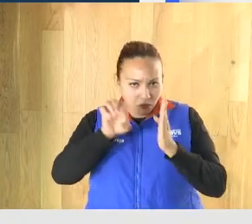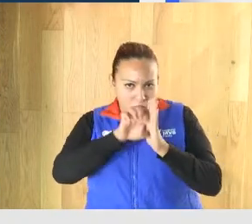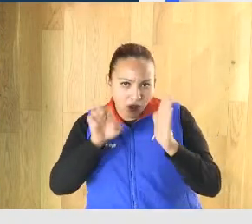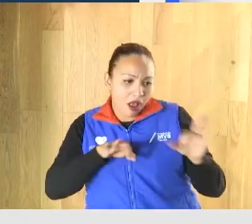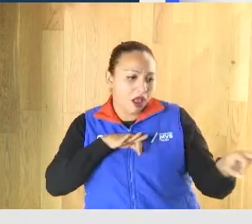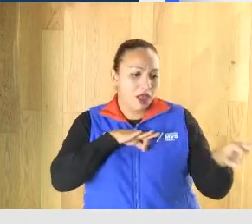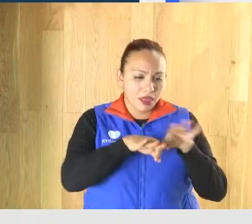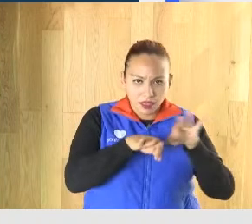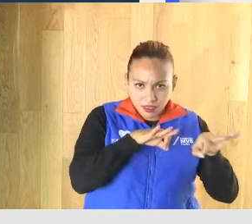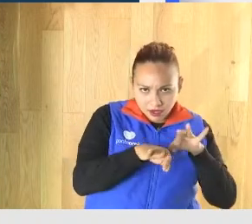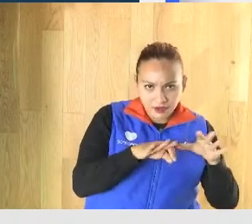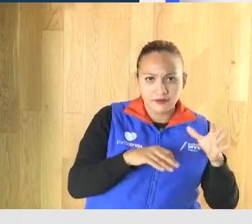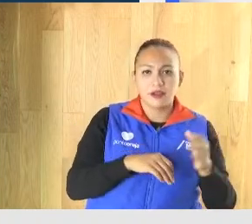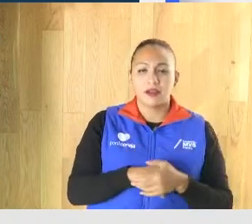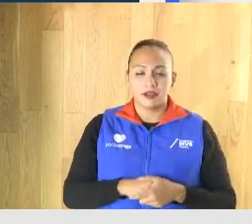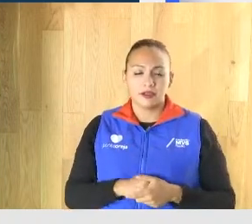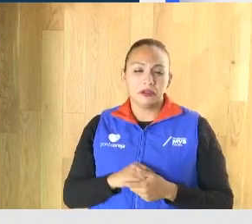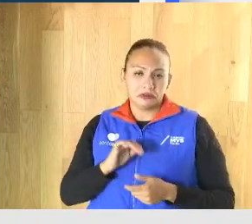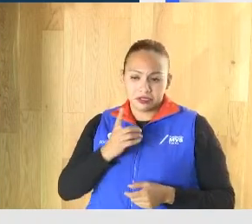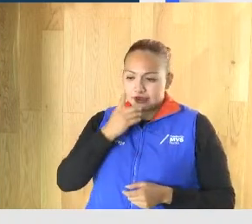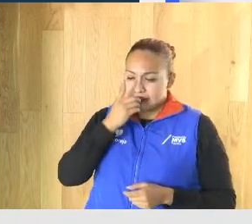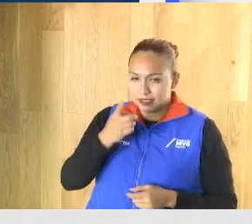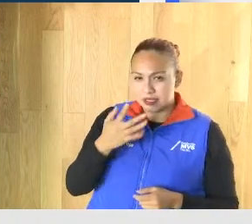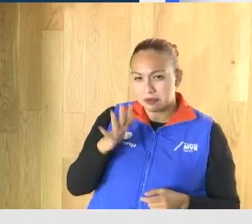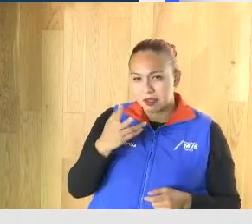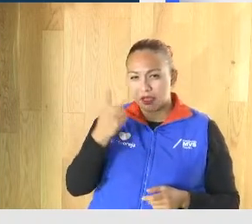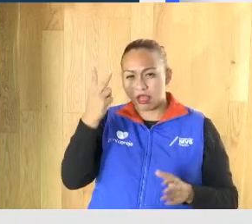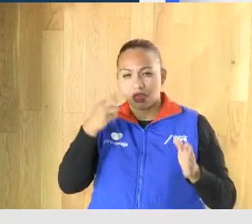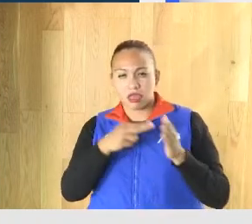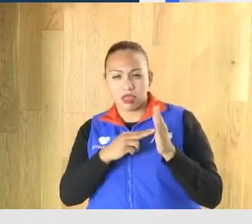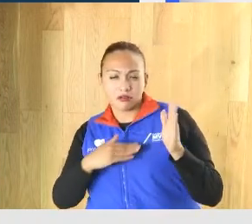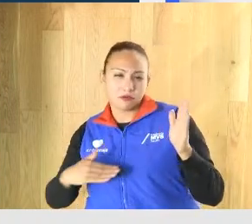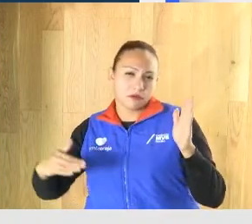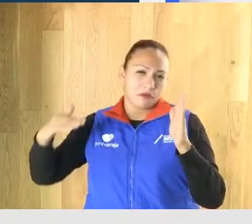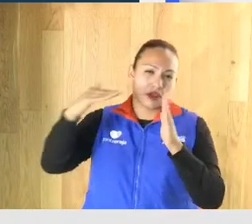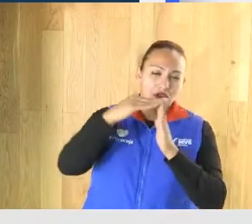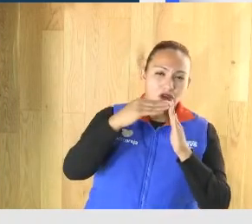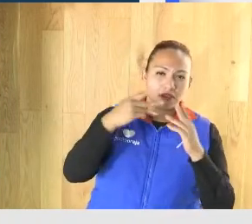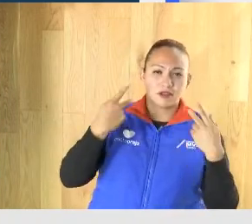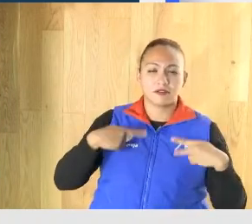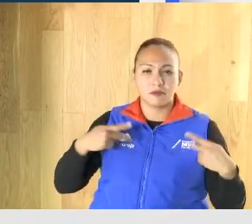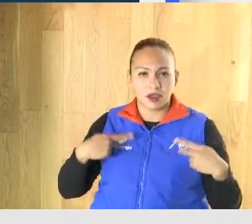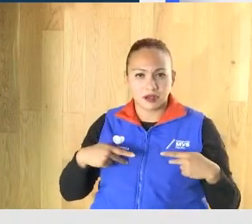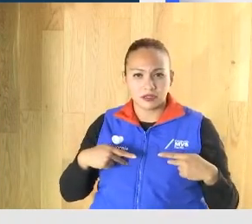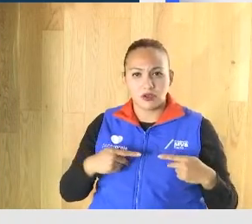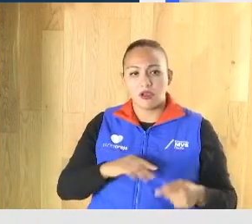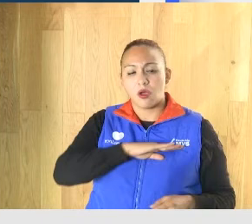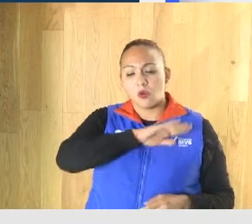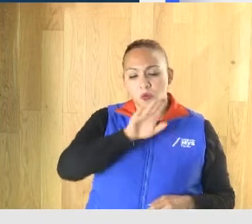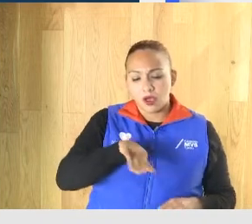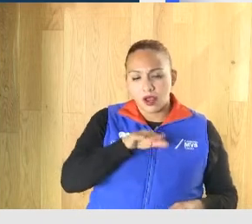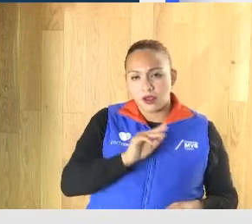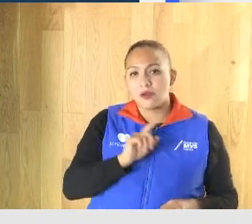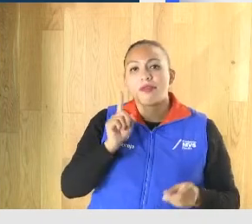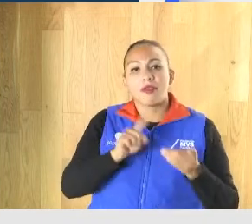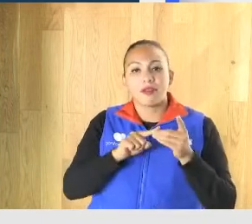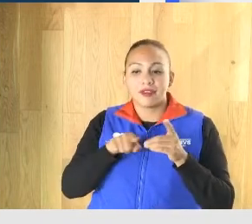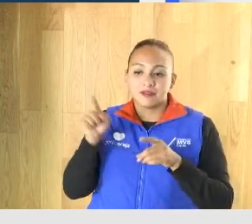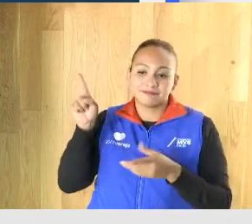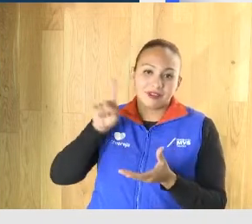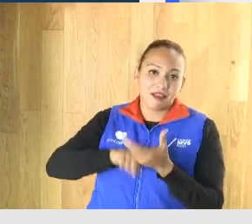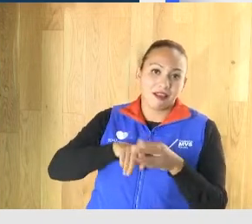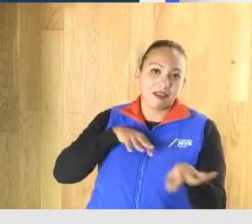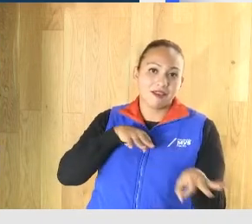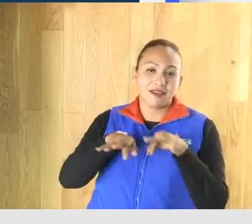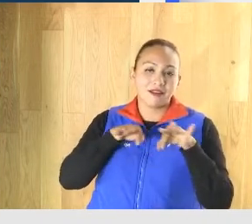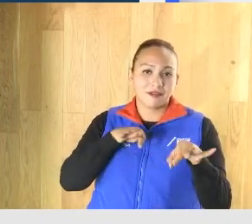el World Business Council que 2 millones de personas mueren al año por accidentes o enfermedades relativas al trabajo,